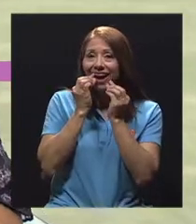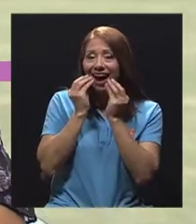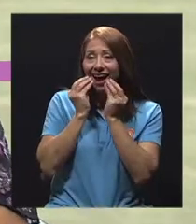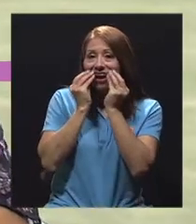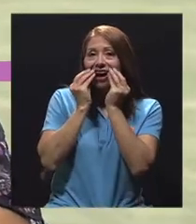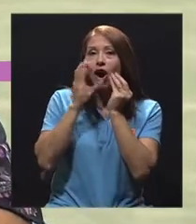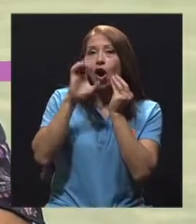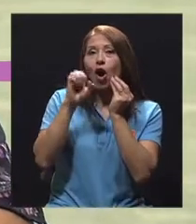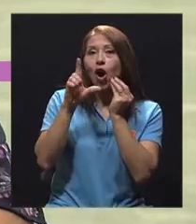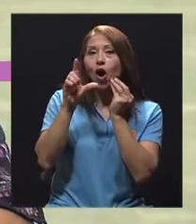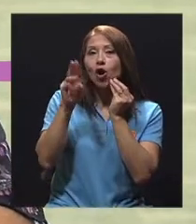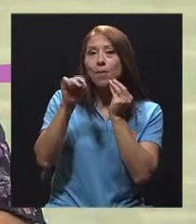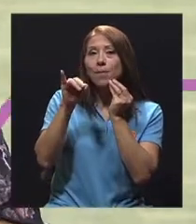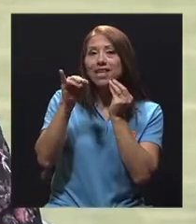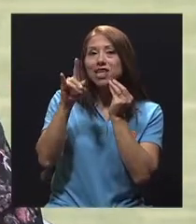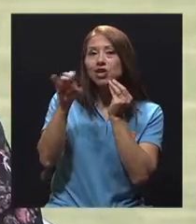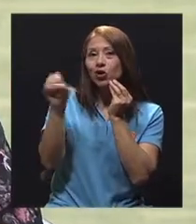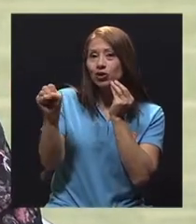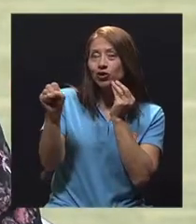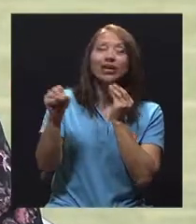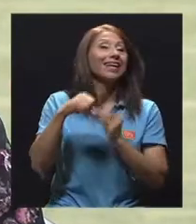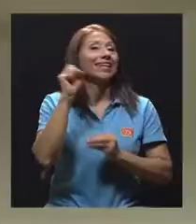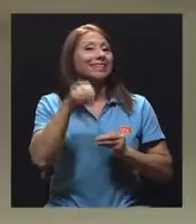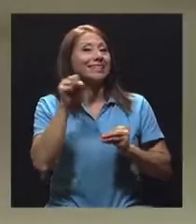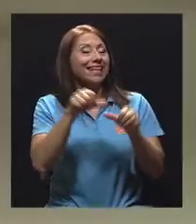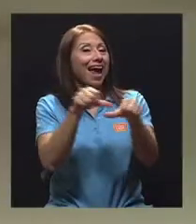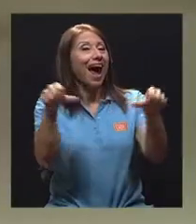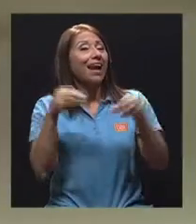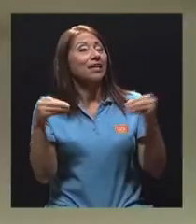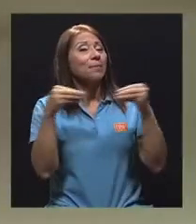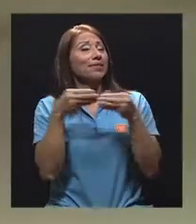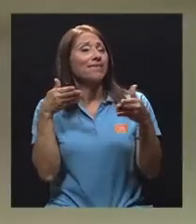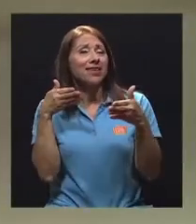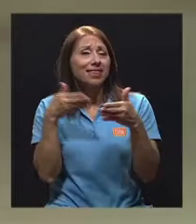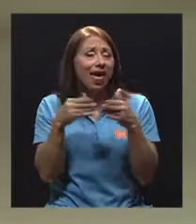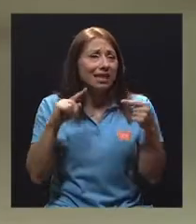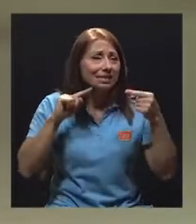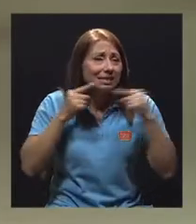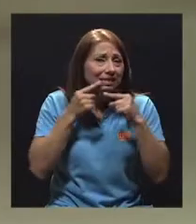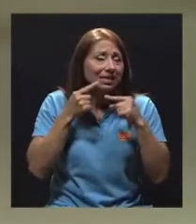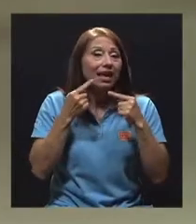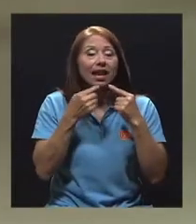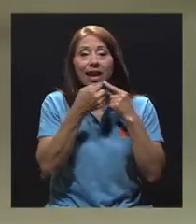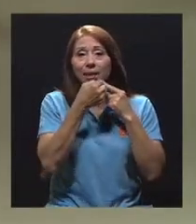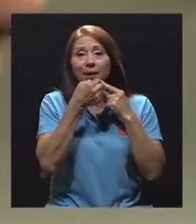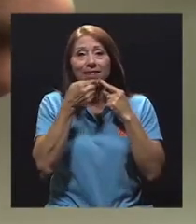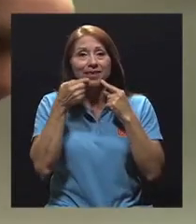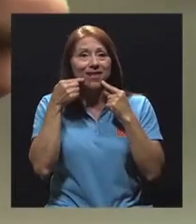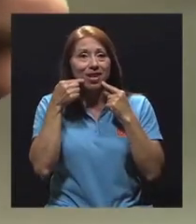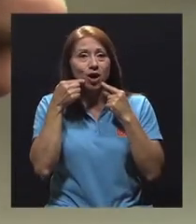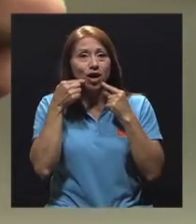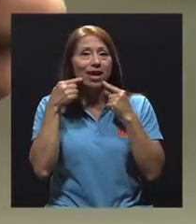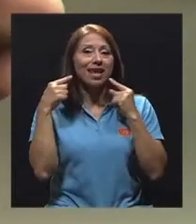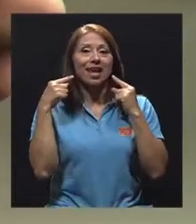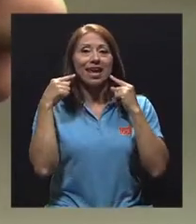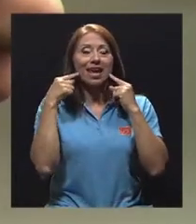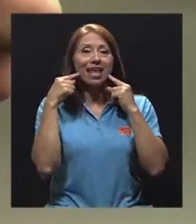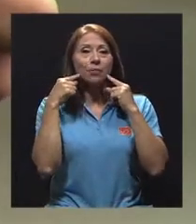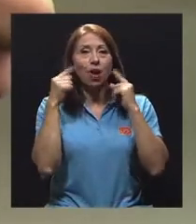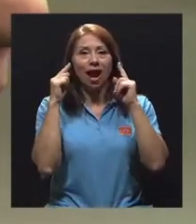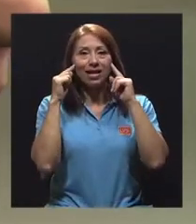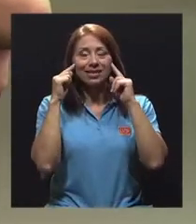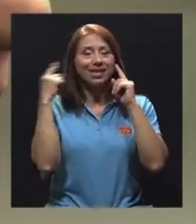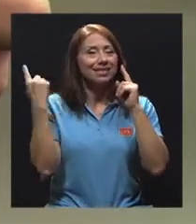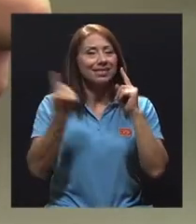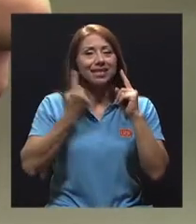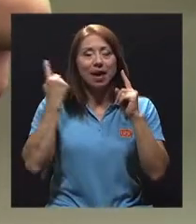popularmente colmillos. Sí, los colmillos. Sí, las áreas más afectadas son la parte inferior, ¿verdad? La parte inferior y las molares, siempre por